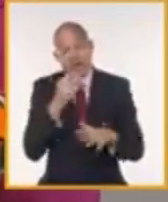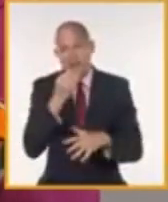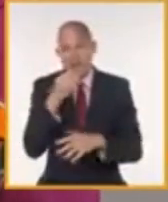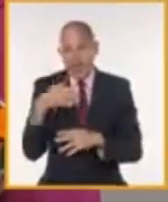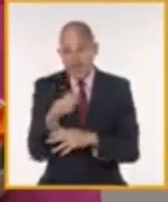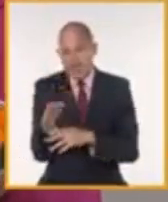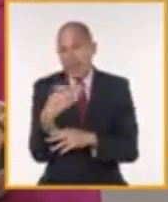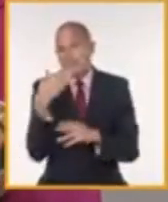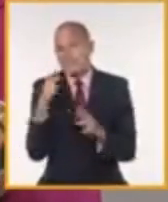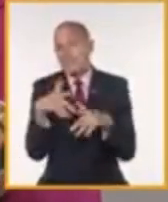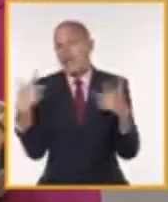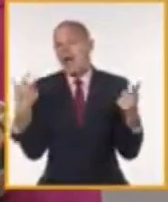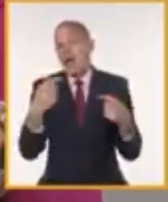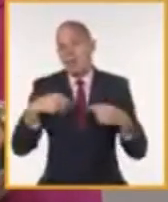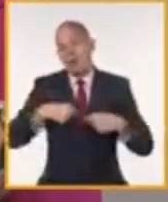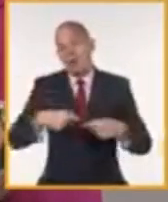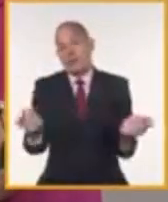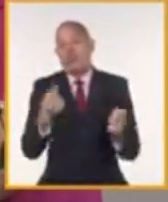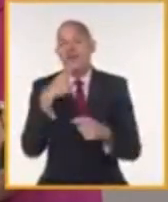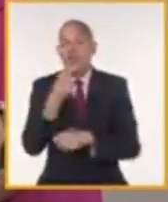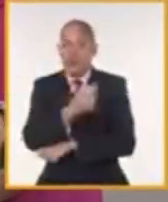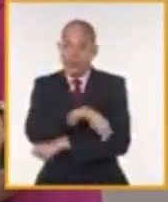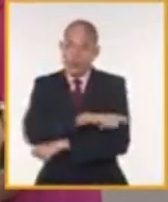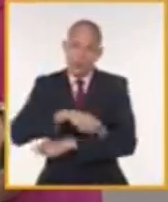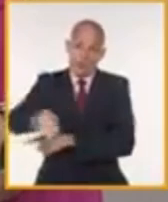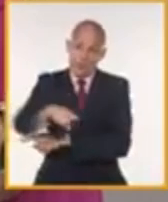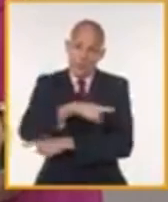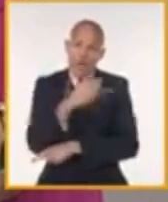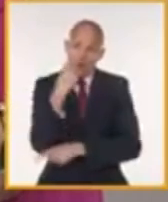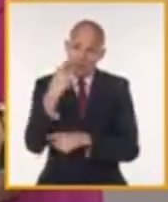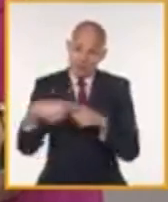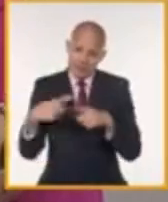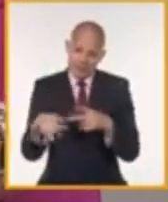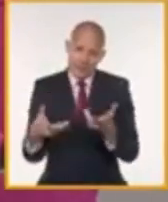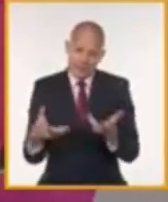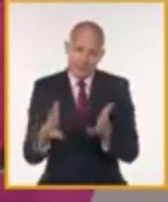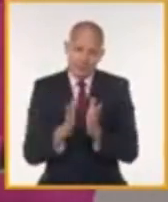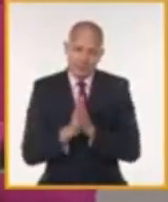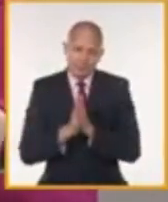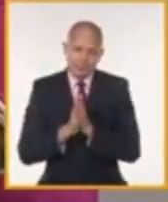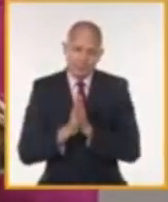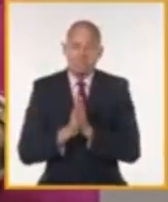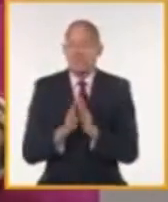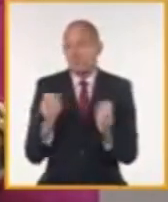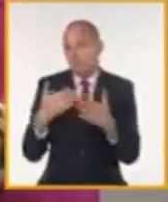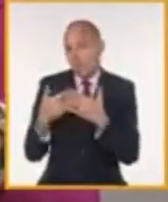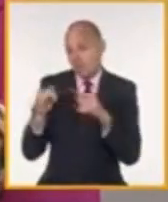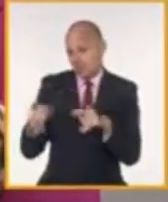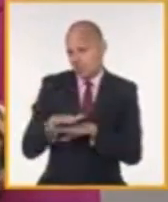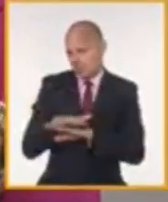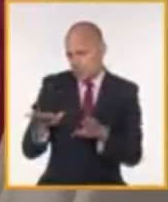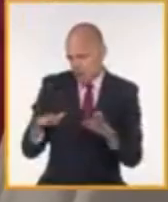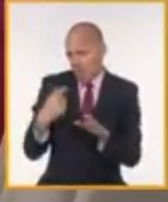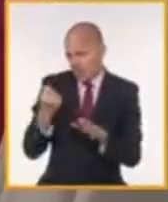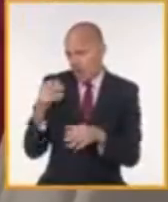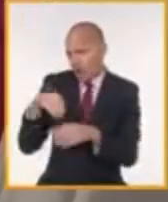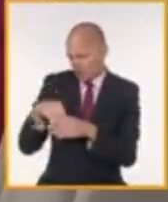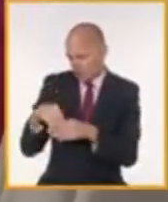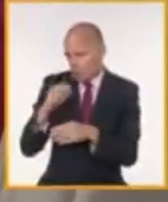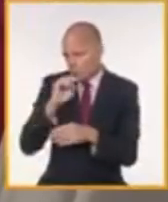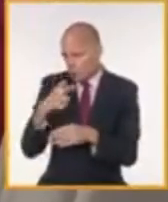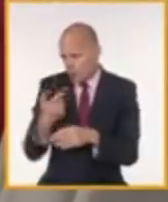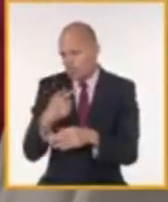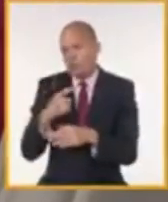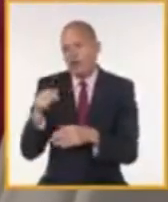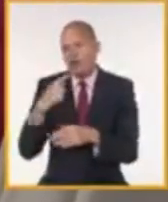nuestra industria para la producción de alimentos. El grupo cuenta con un proceso inversionista marcado fundamentalmente en 3